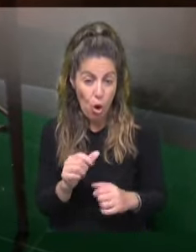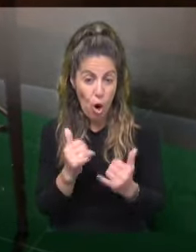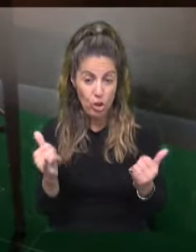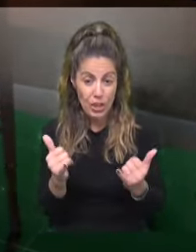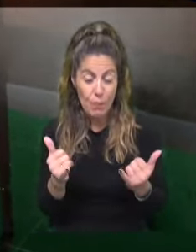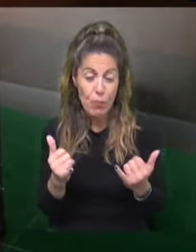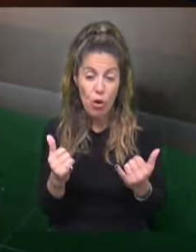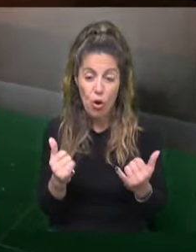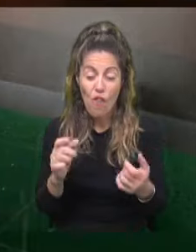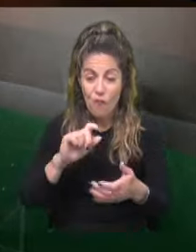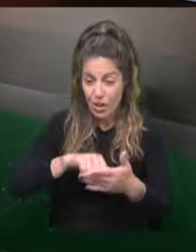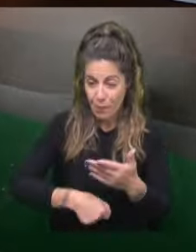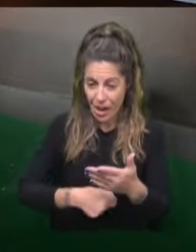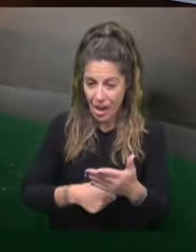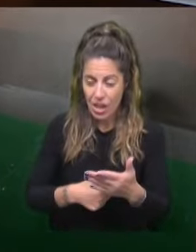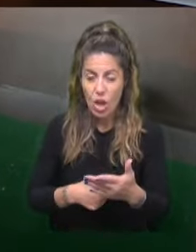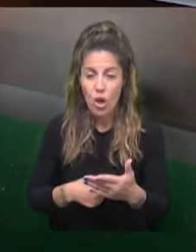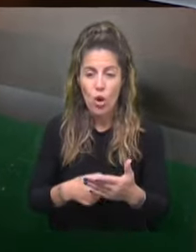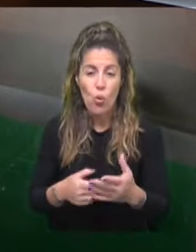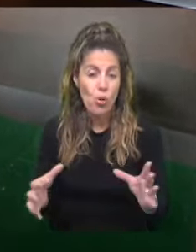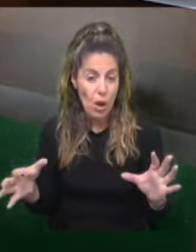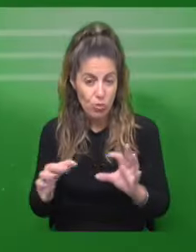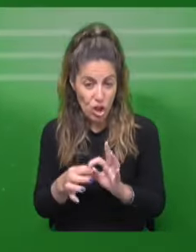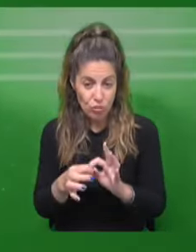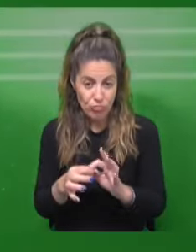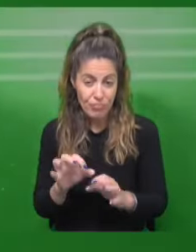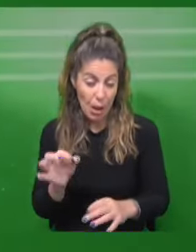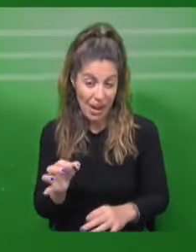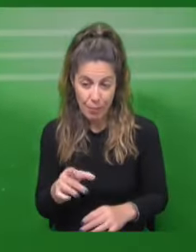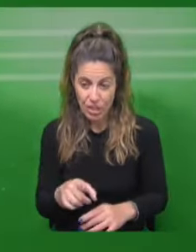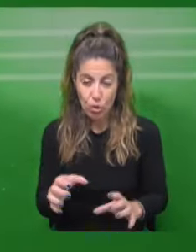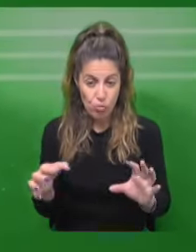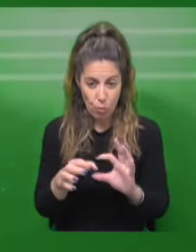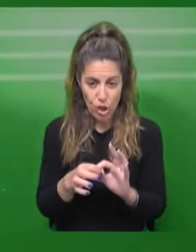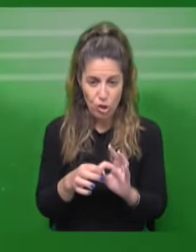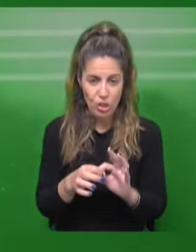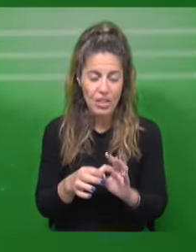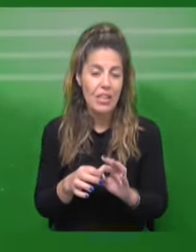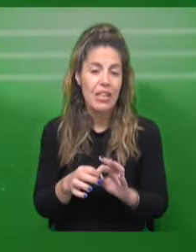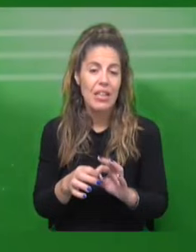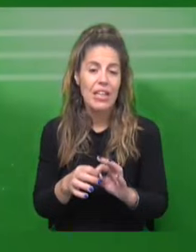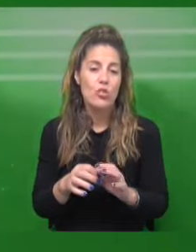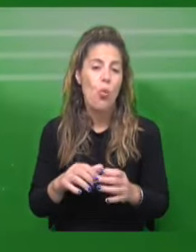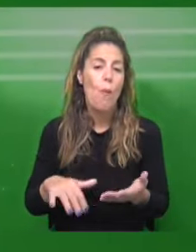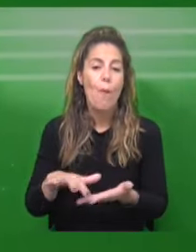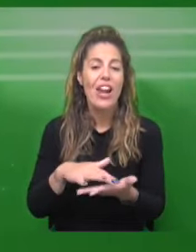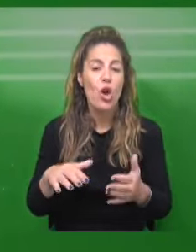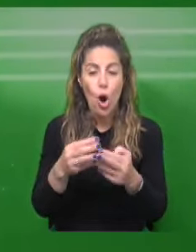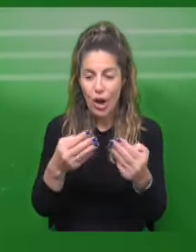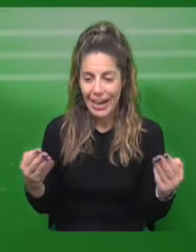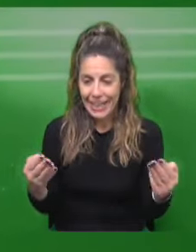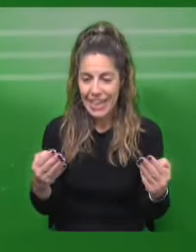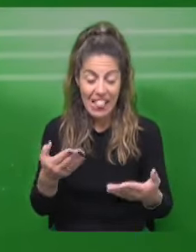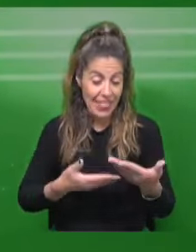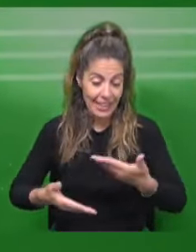aspirar a firmar un un hermanamiento eh que es un es un marco general este de